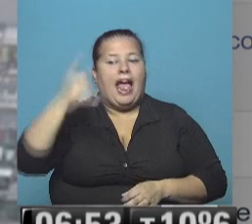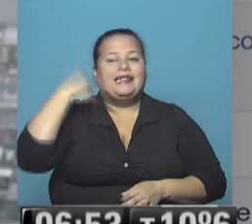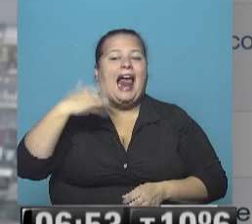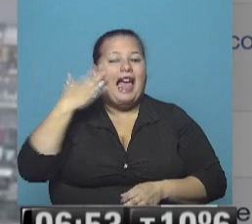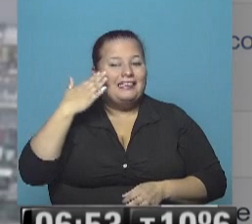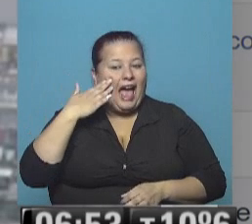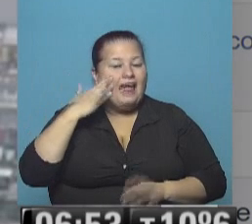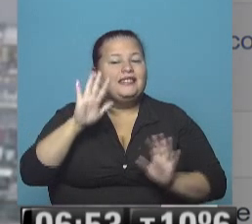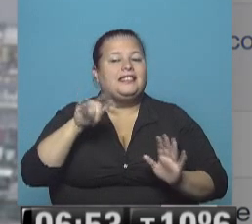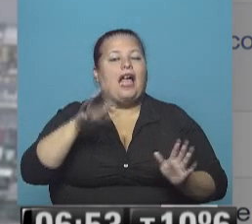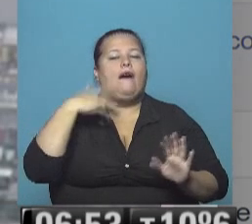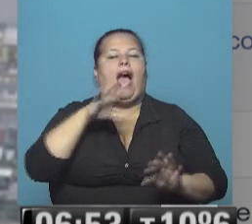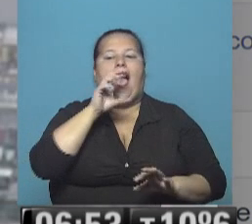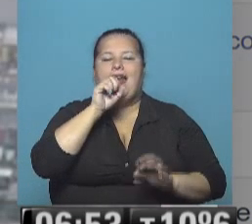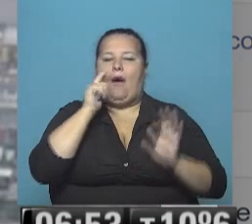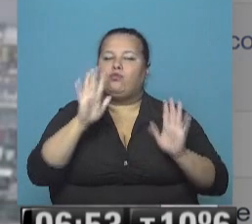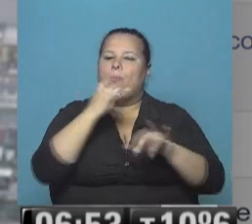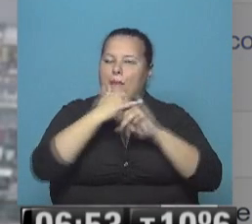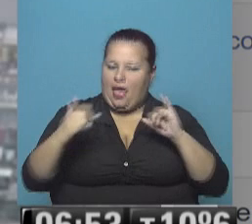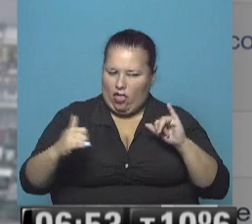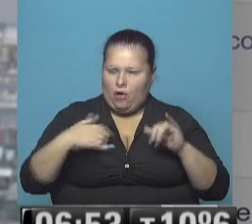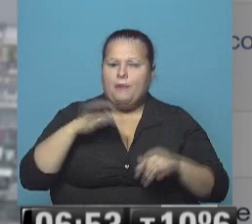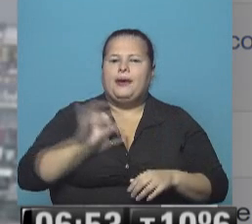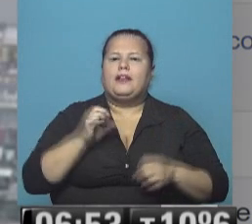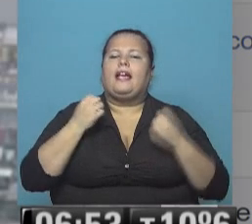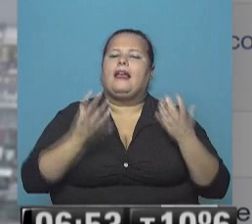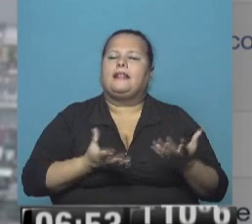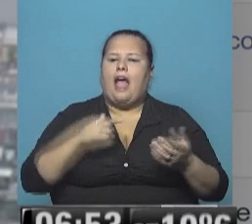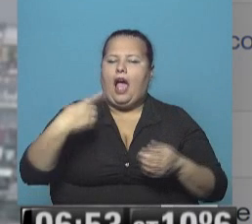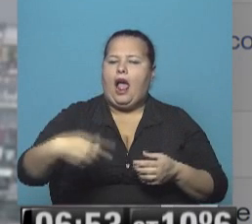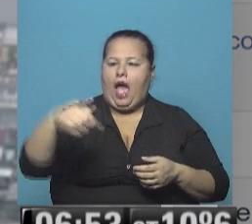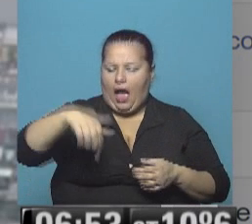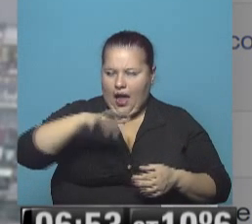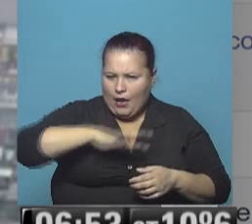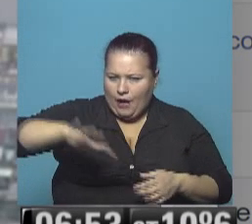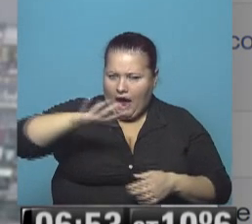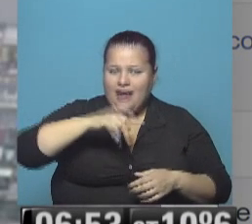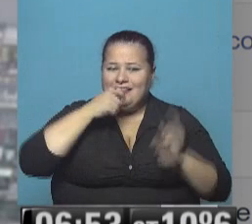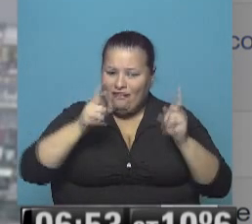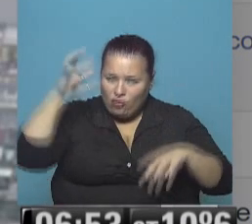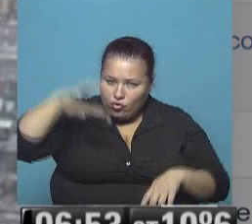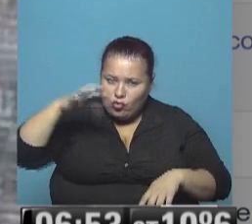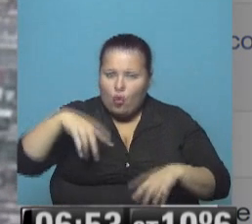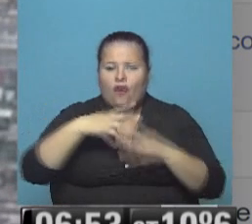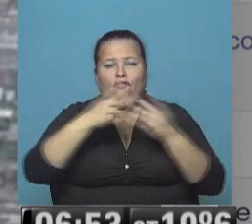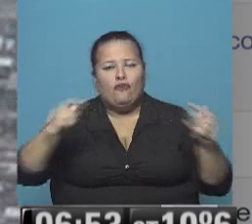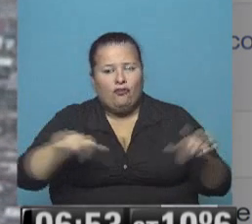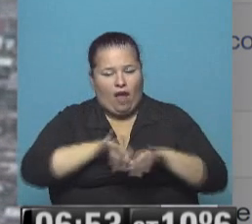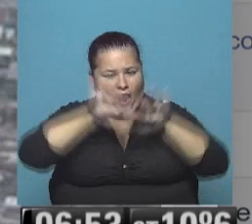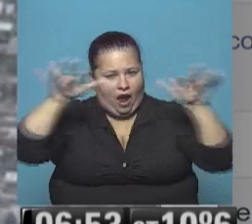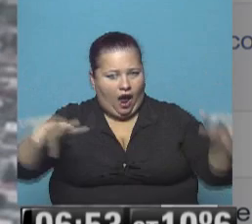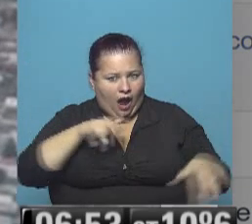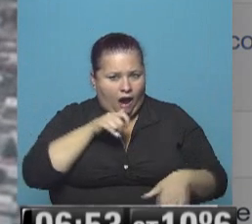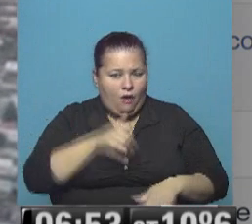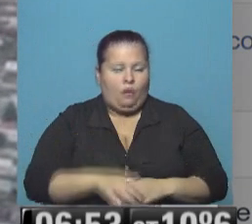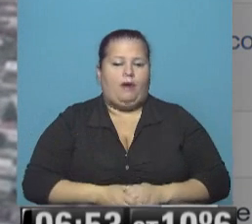pasó en alerta naranja quiero saber cómo va a seguir los días por acá si siguen las lluvias se va a terminar desbordando